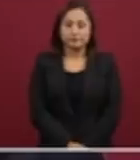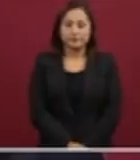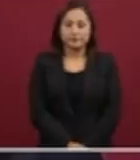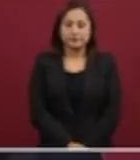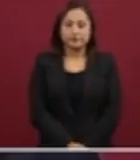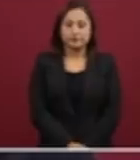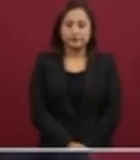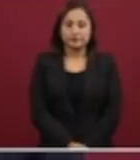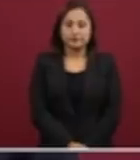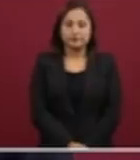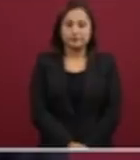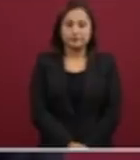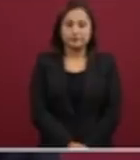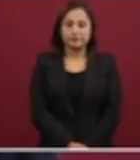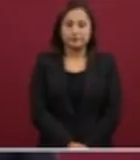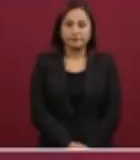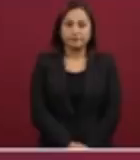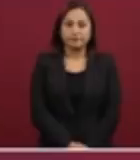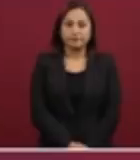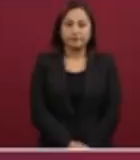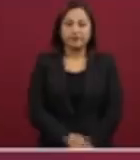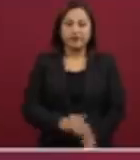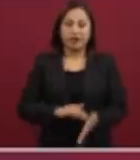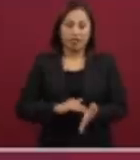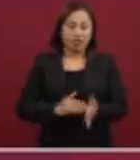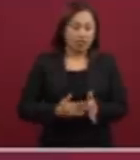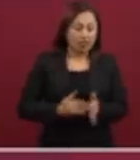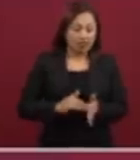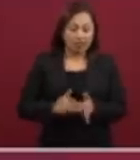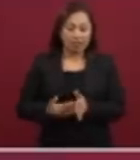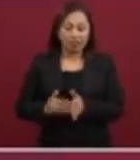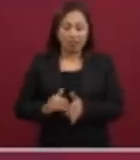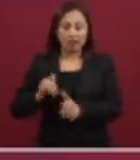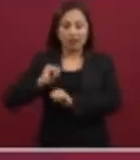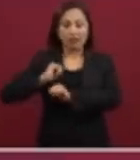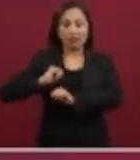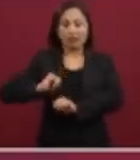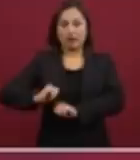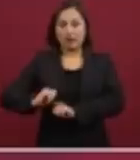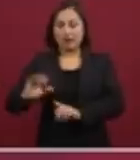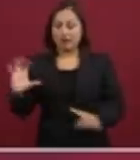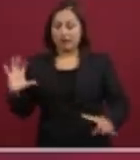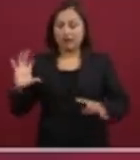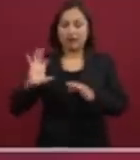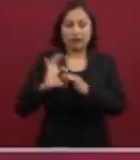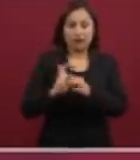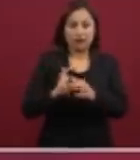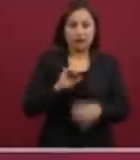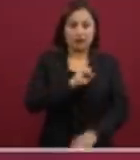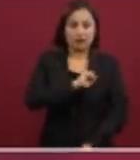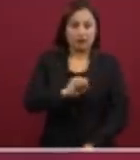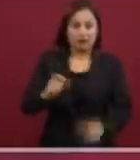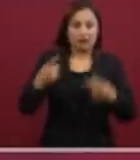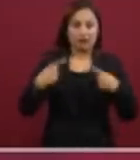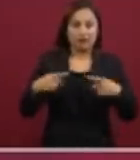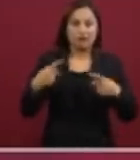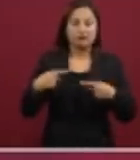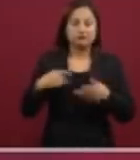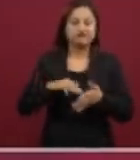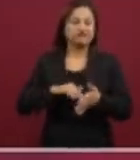Esta complicidad entre autoridades y delincuencia, este contubernio,